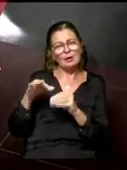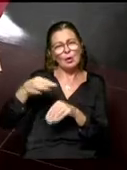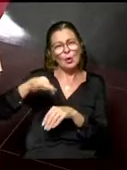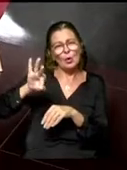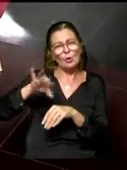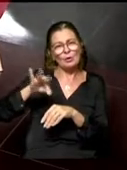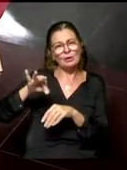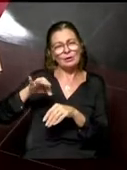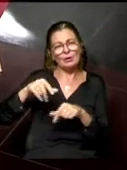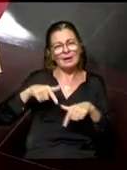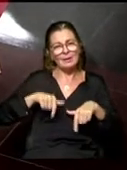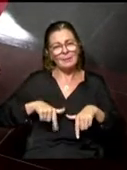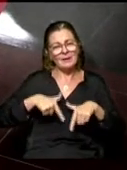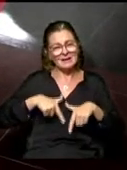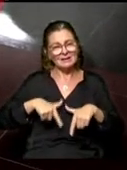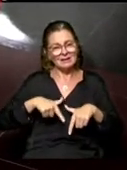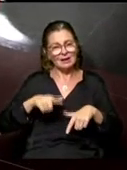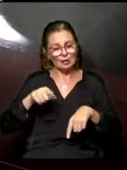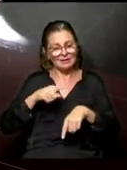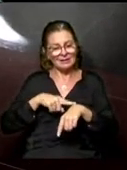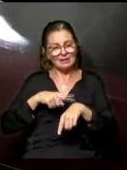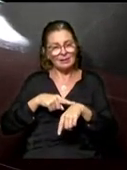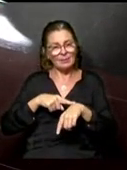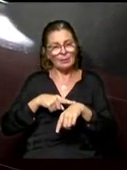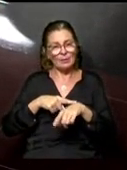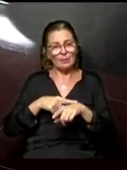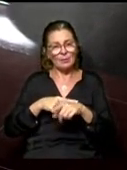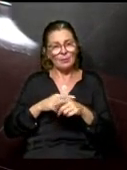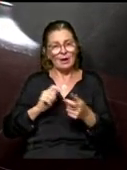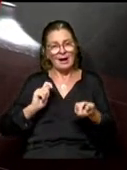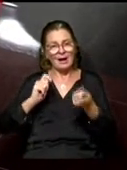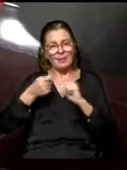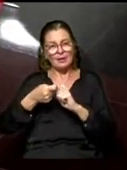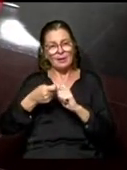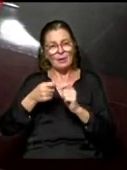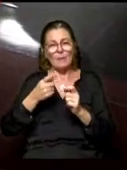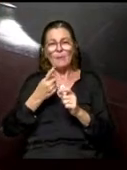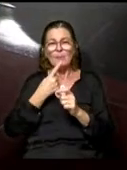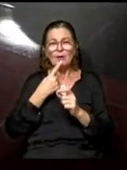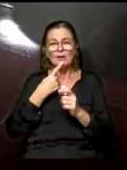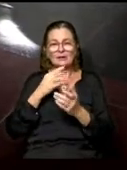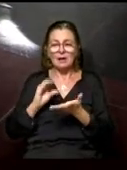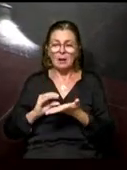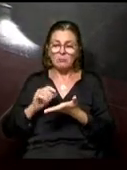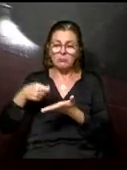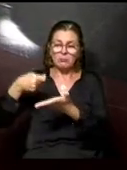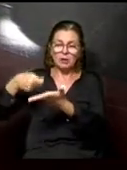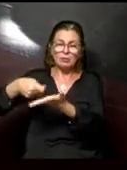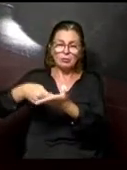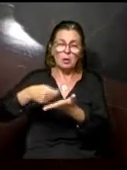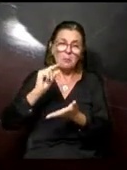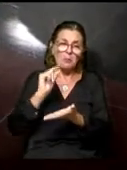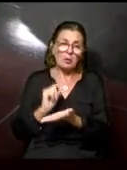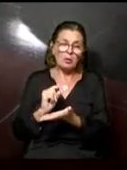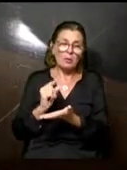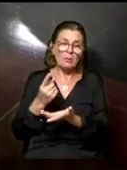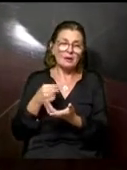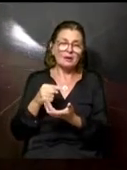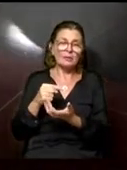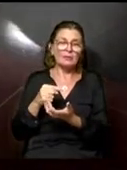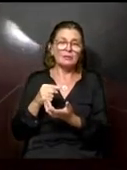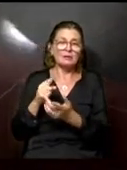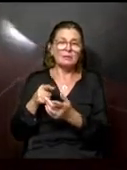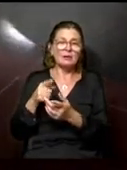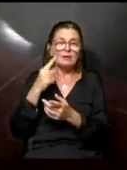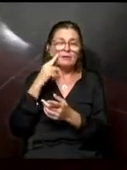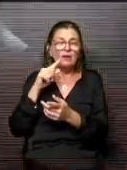hecho el Ministerio en este tiempo, que ha habido un vuelco enorme hacia políticas de tipo asistencialista, no necesariamente transferencias monetarias. Acá